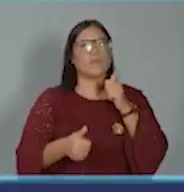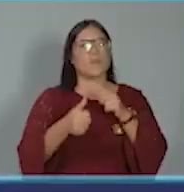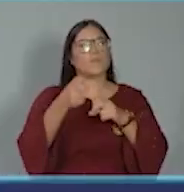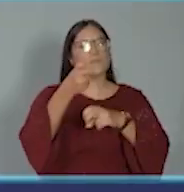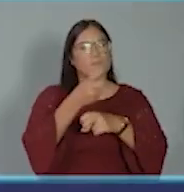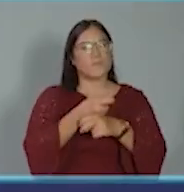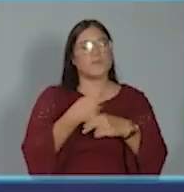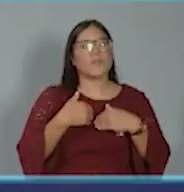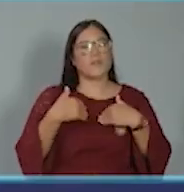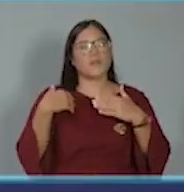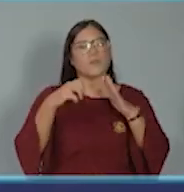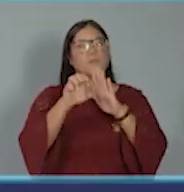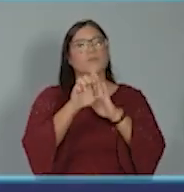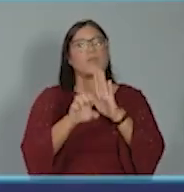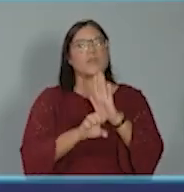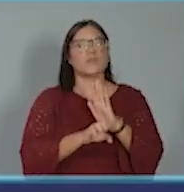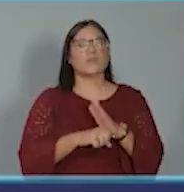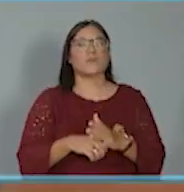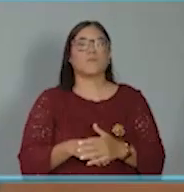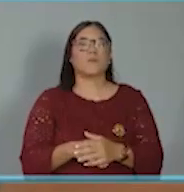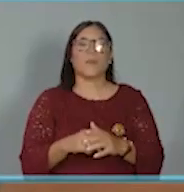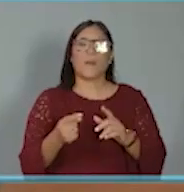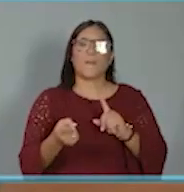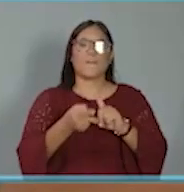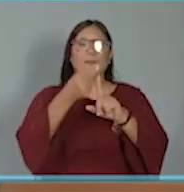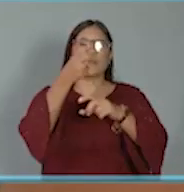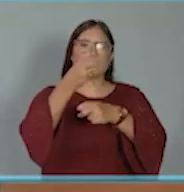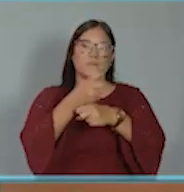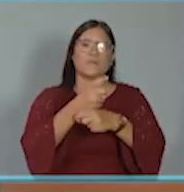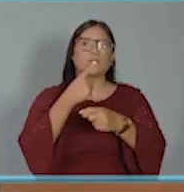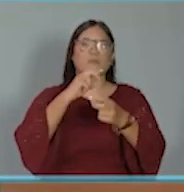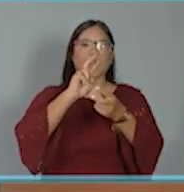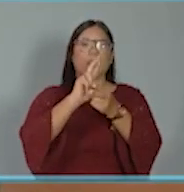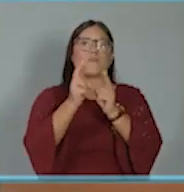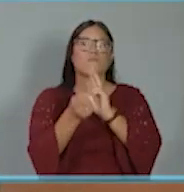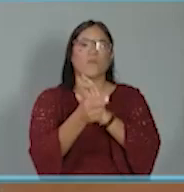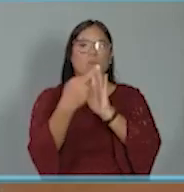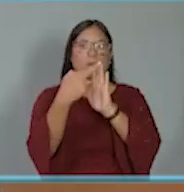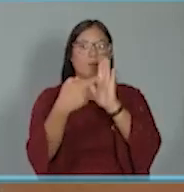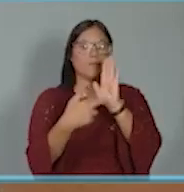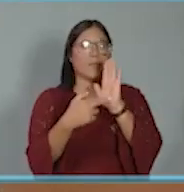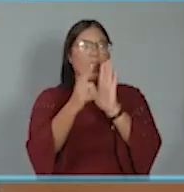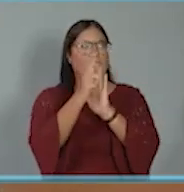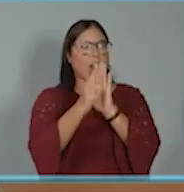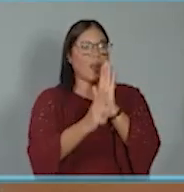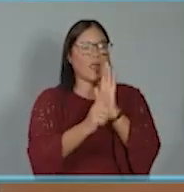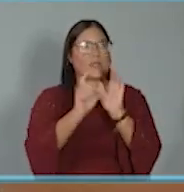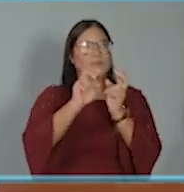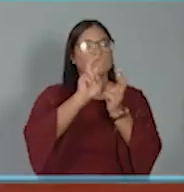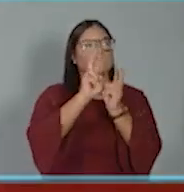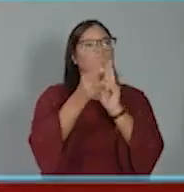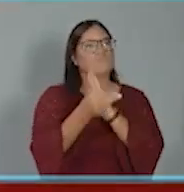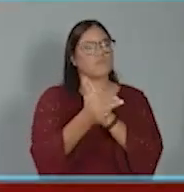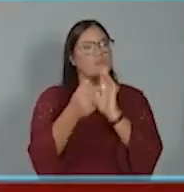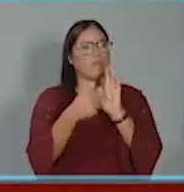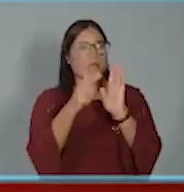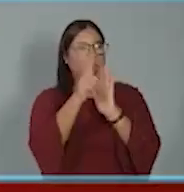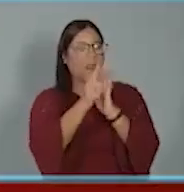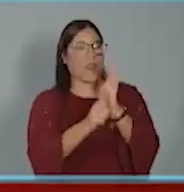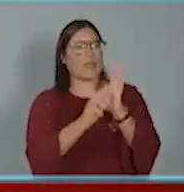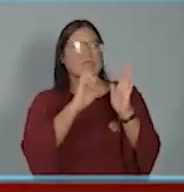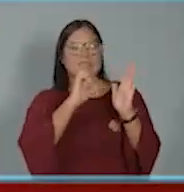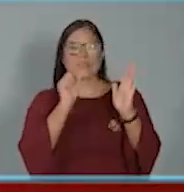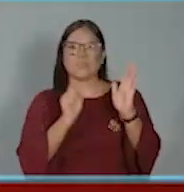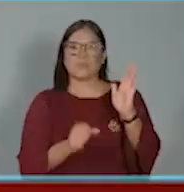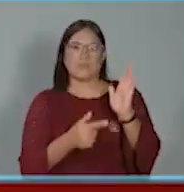a nivel de estadística nacional Mira el principal desafío de la Reforma a la ley de estadística y de hecho pues ya ahí